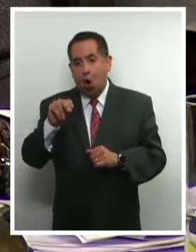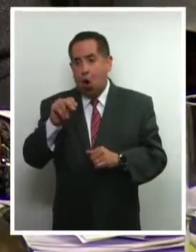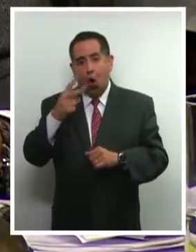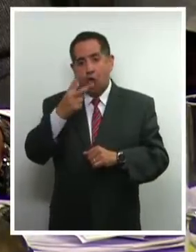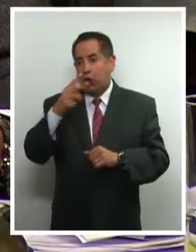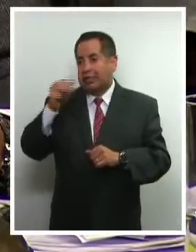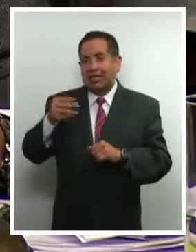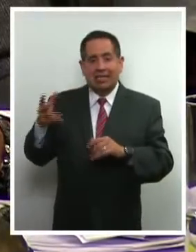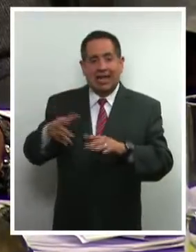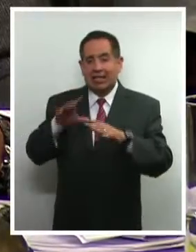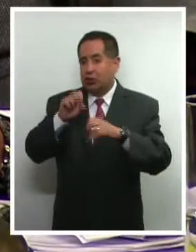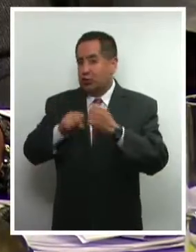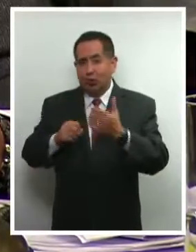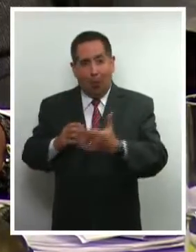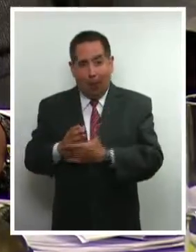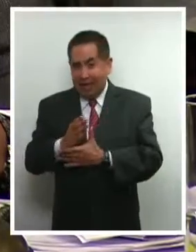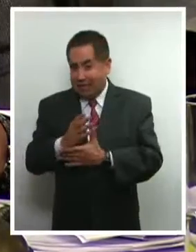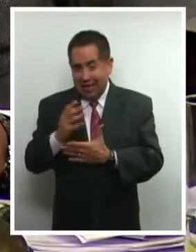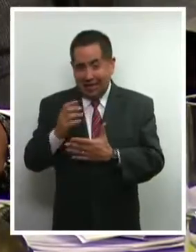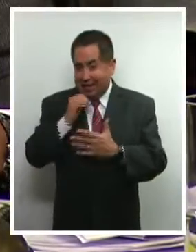2/3 partes de la votación,